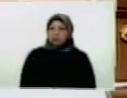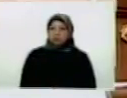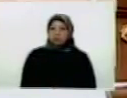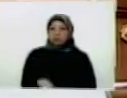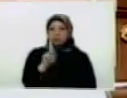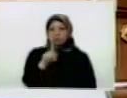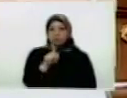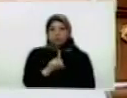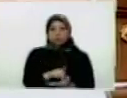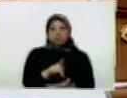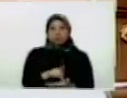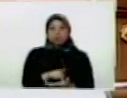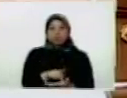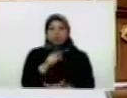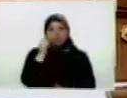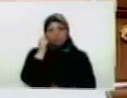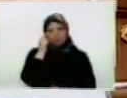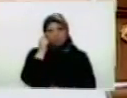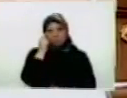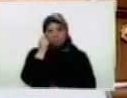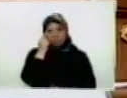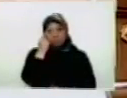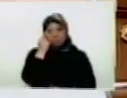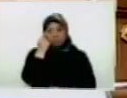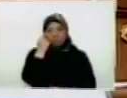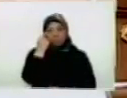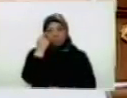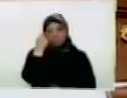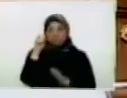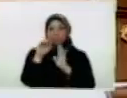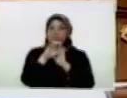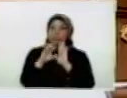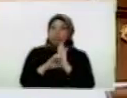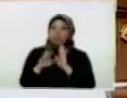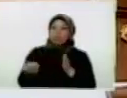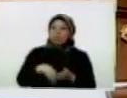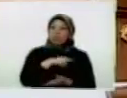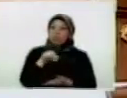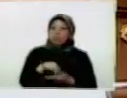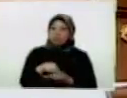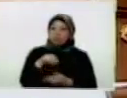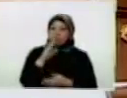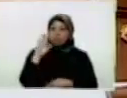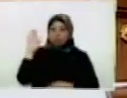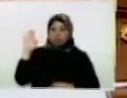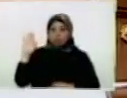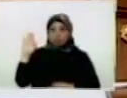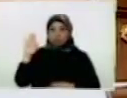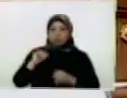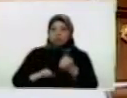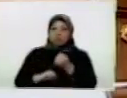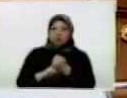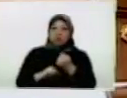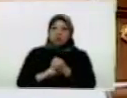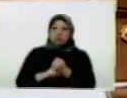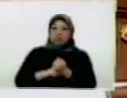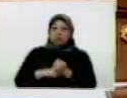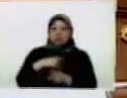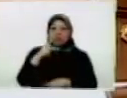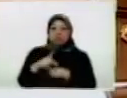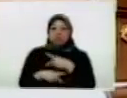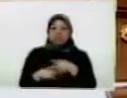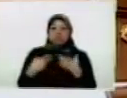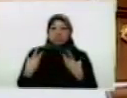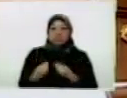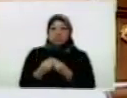se le dio, atendiendo a lo establecido en la Constitución Nacional, el juramento respectivo que la faculta plenamente